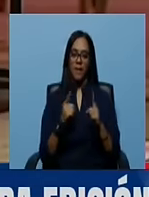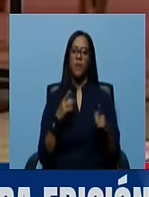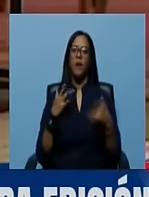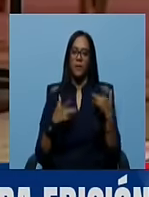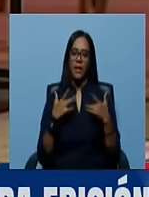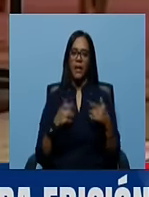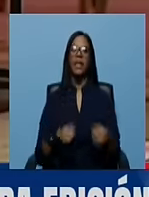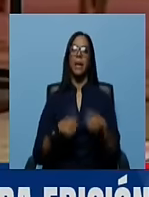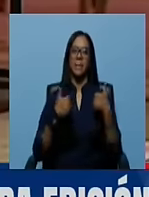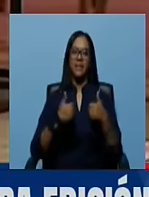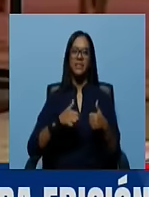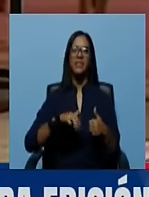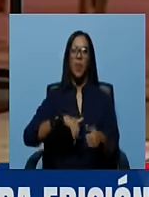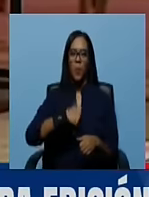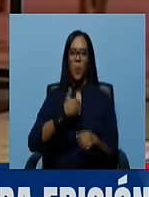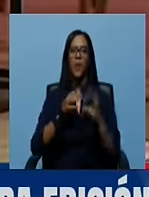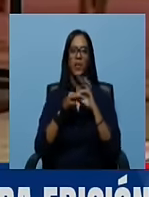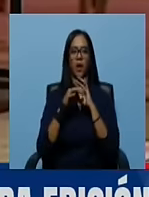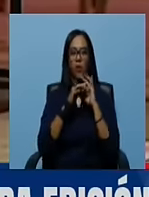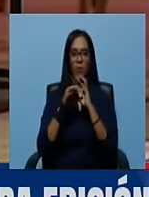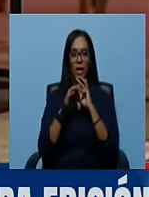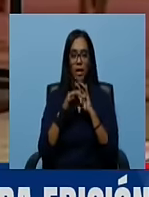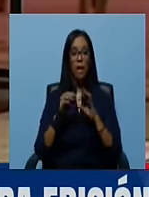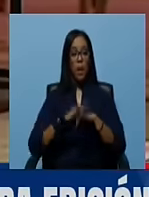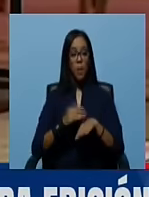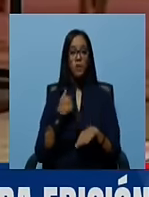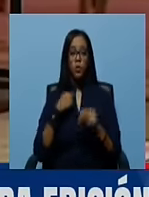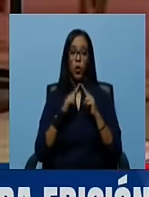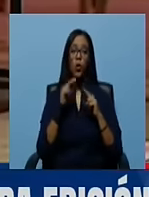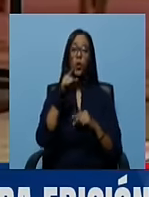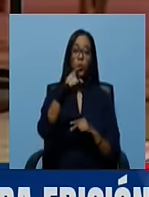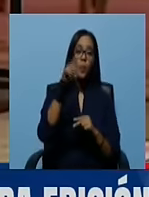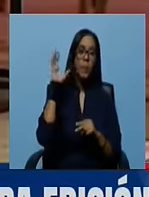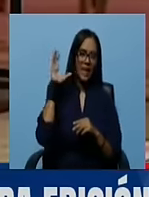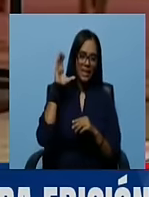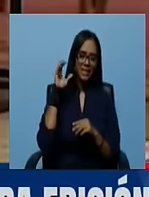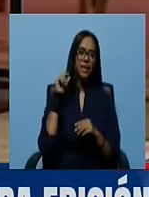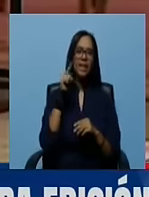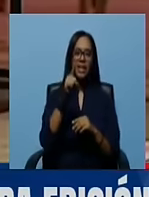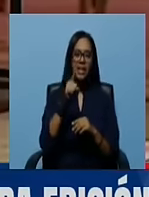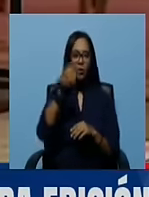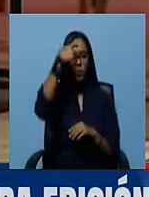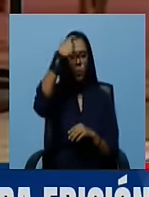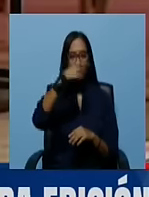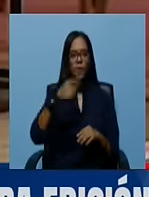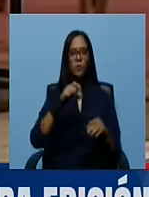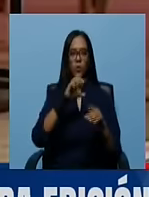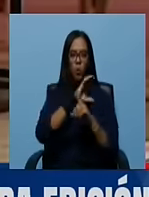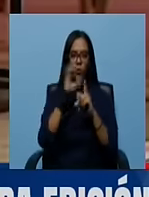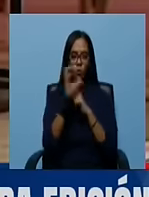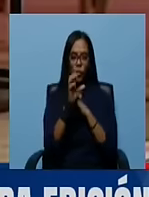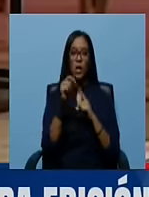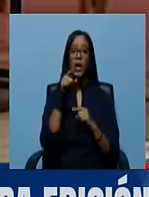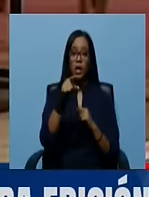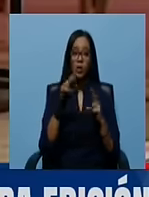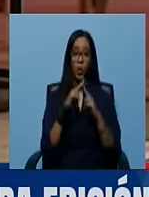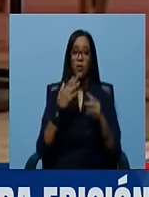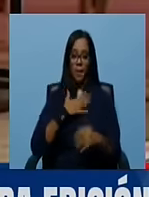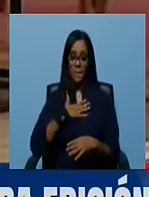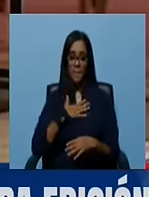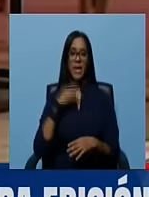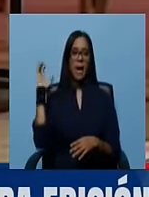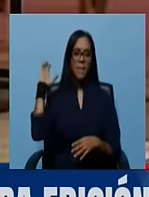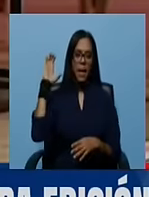que más nos puede unir. Porque si yo conozco tu país y tu civilización y tu cultura, y tú conoces mi país,